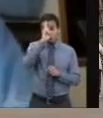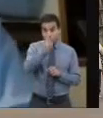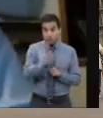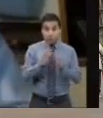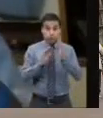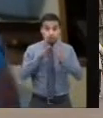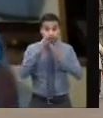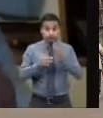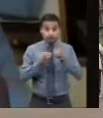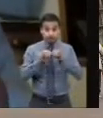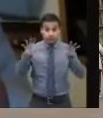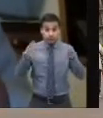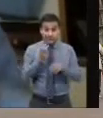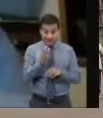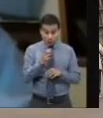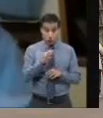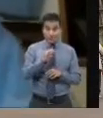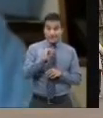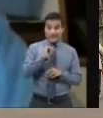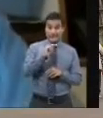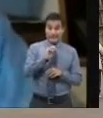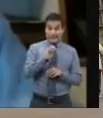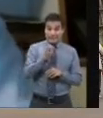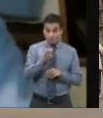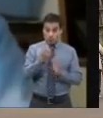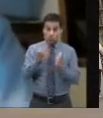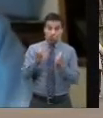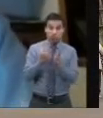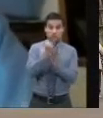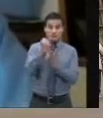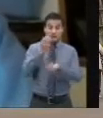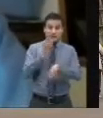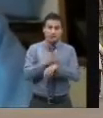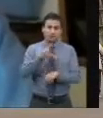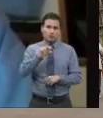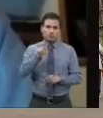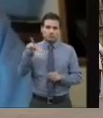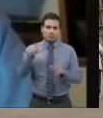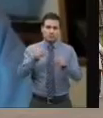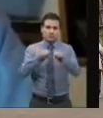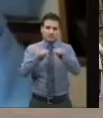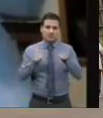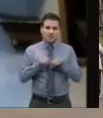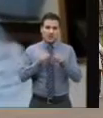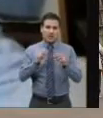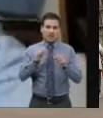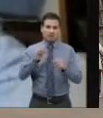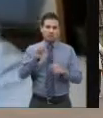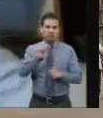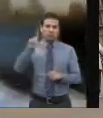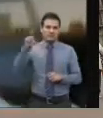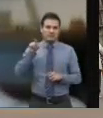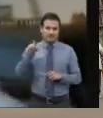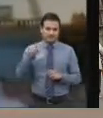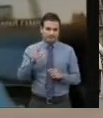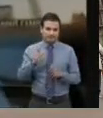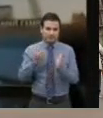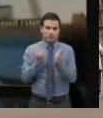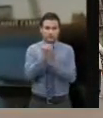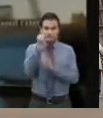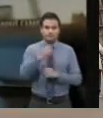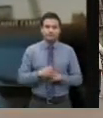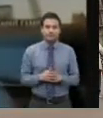corresponde al INE, esa va a ser parte de lo que determine la sala especializada. Bueno, dicho lo anterior, me voy a